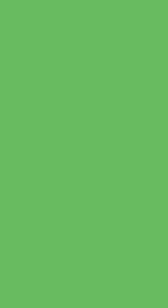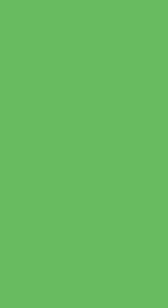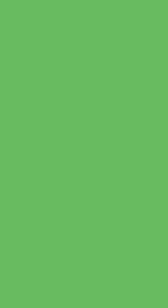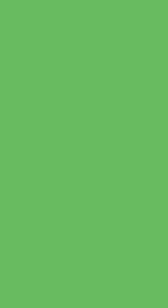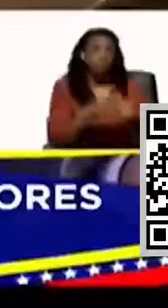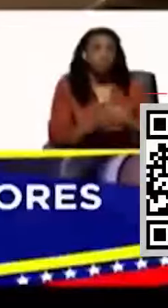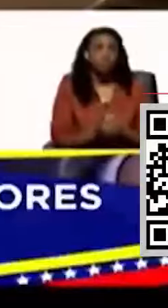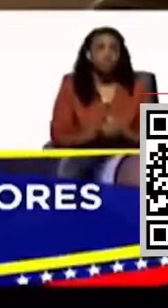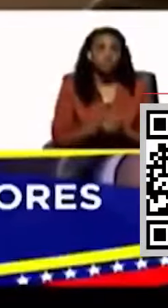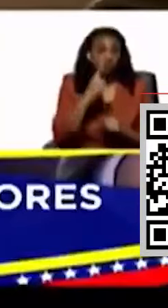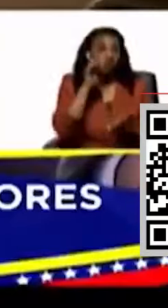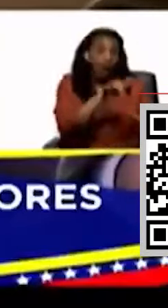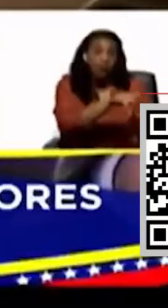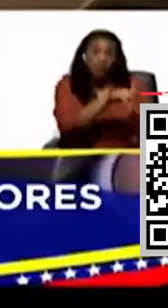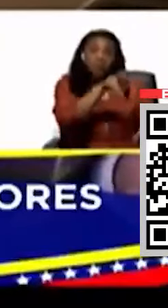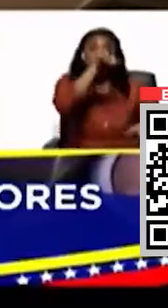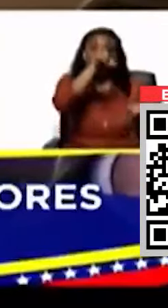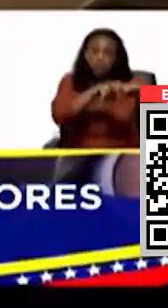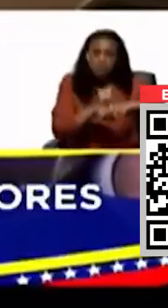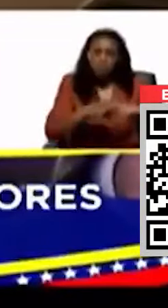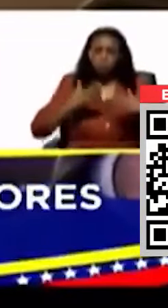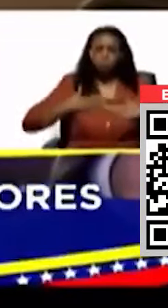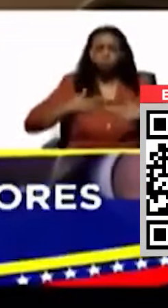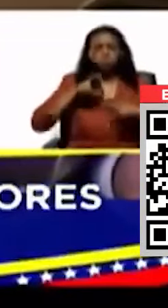laiguana.tv. Esa silla